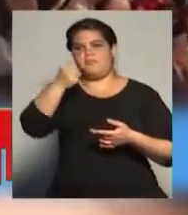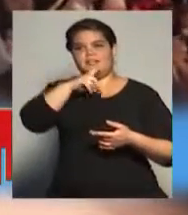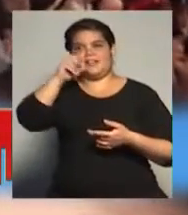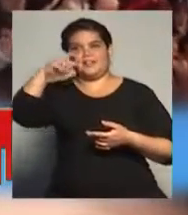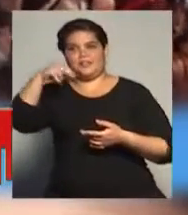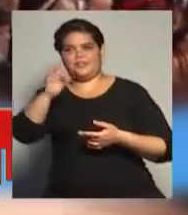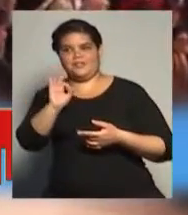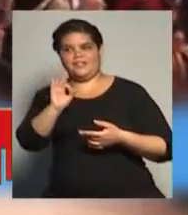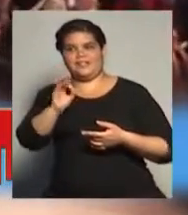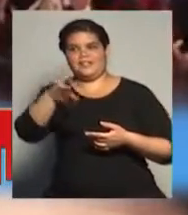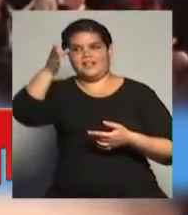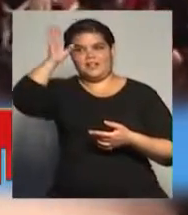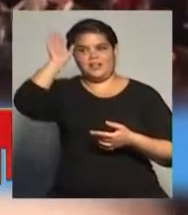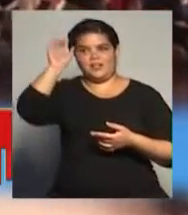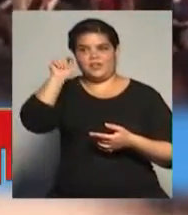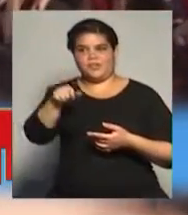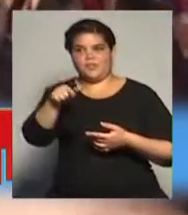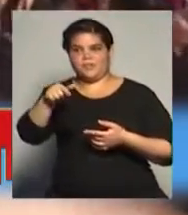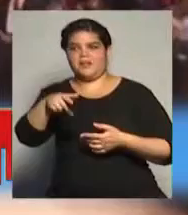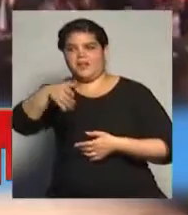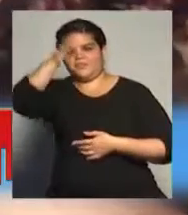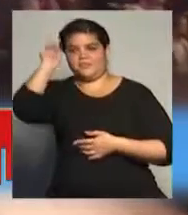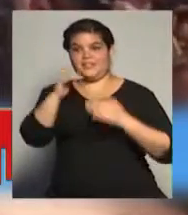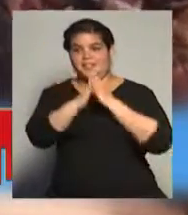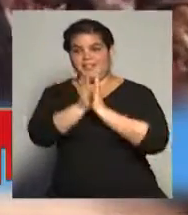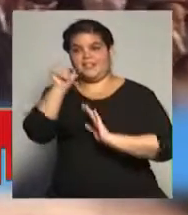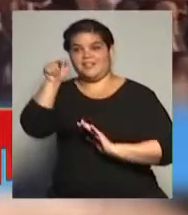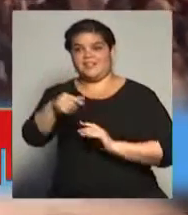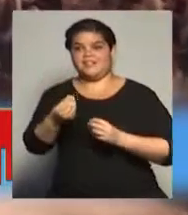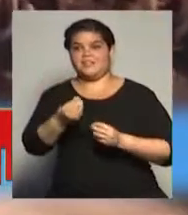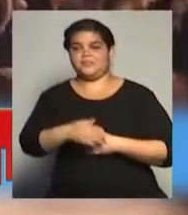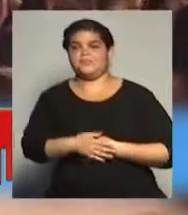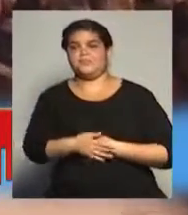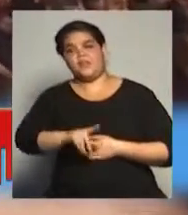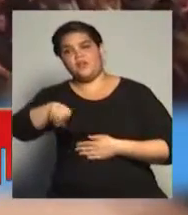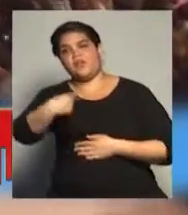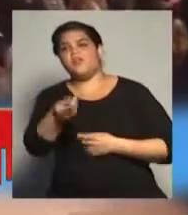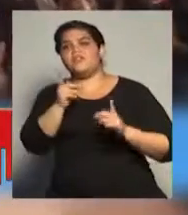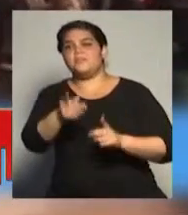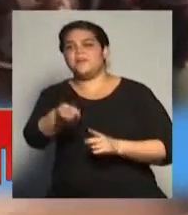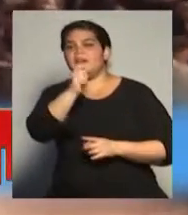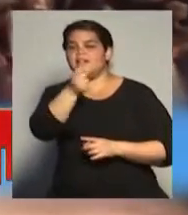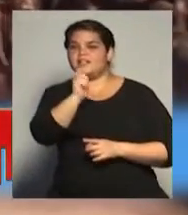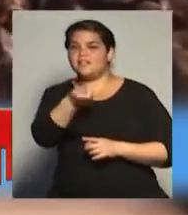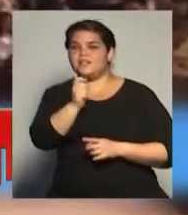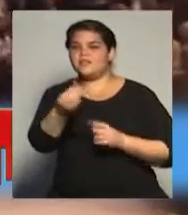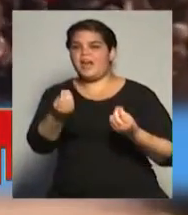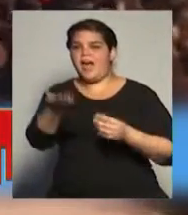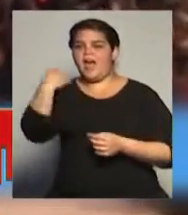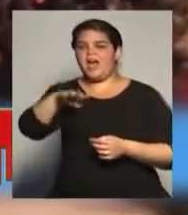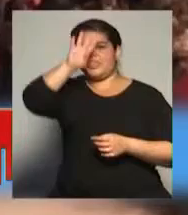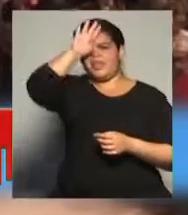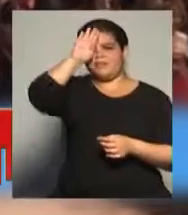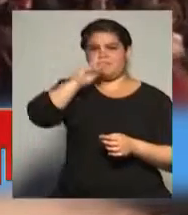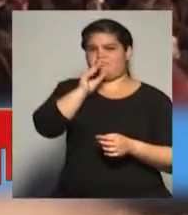importantes de ese sermón. Otro género es la entrevista. Los papas no daban entrevistas y